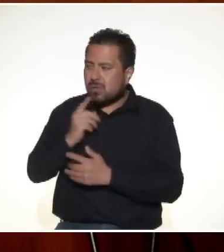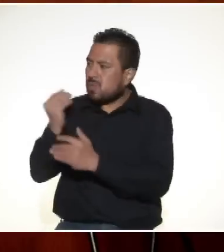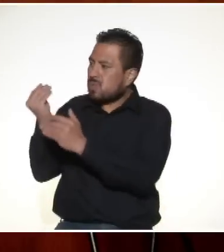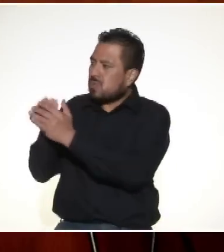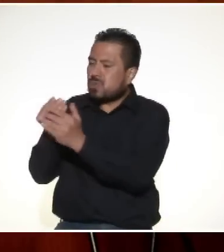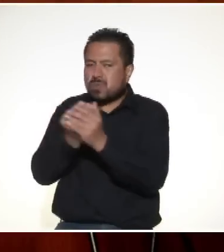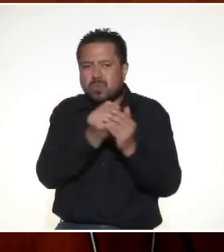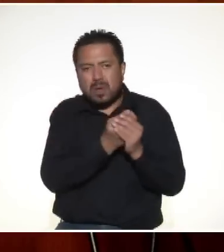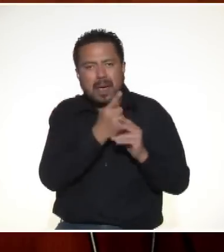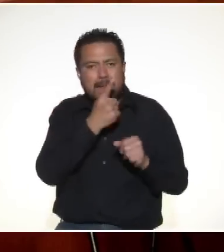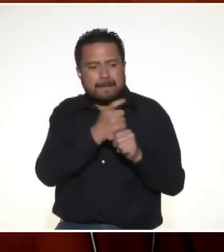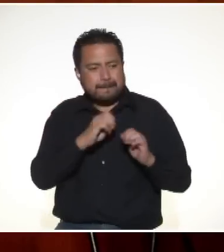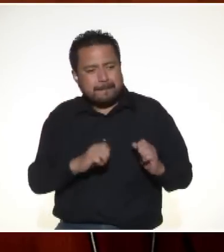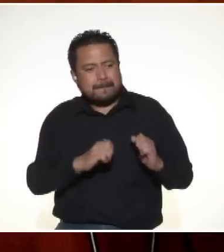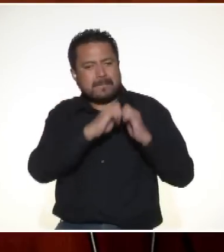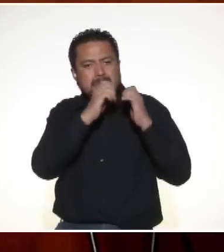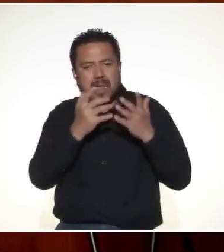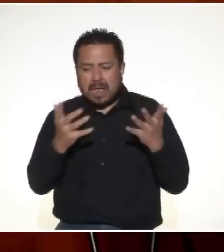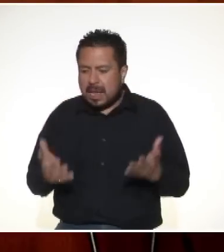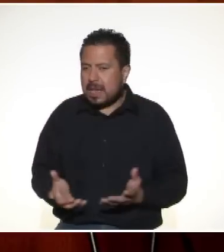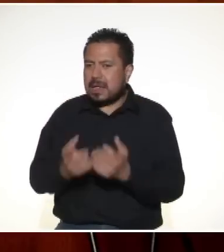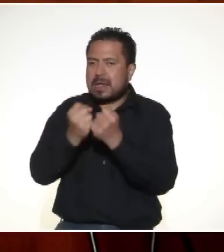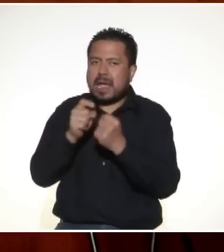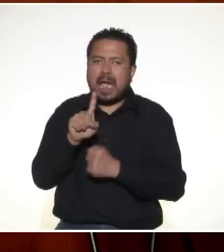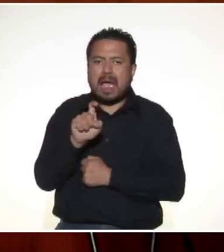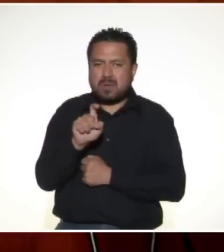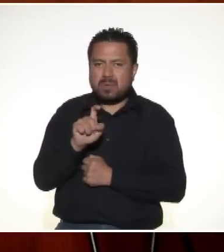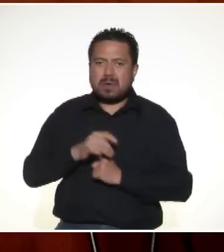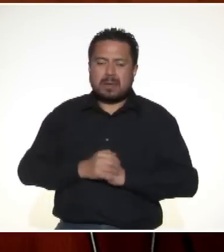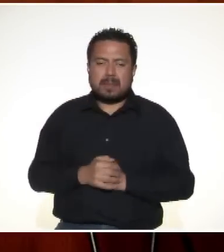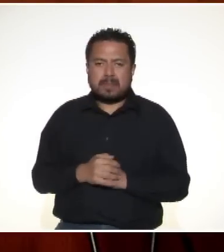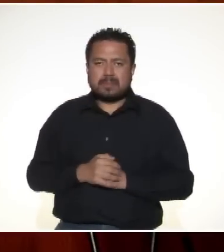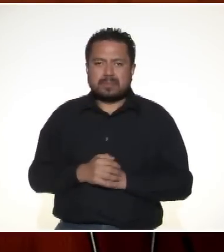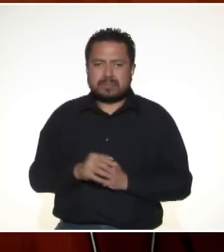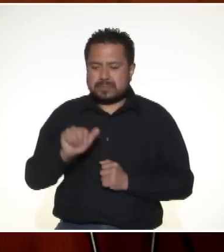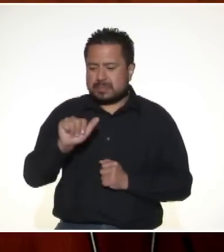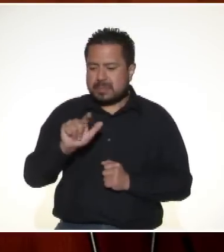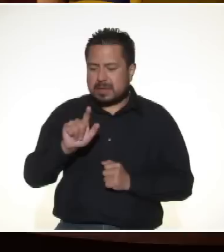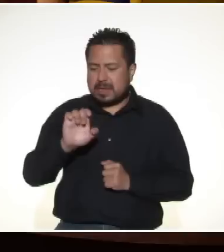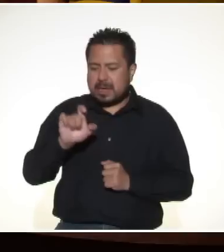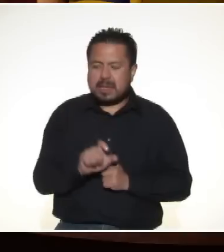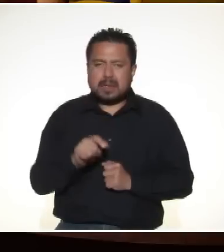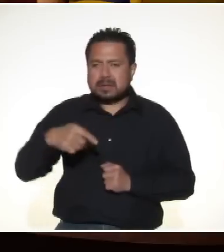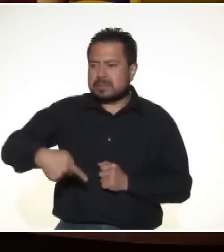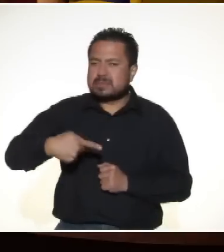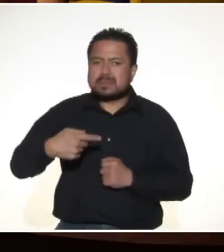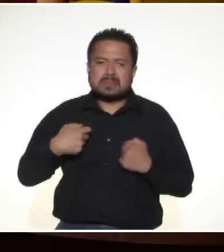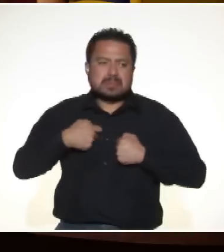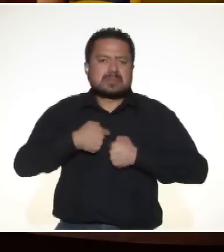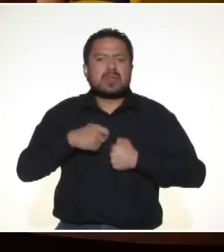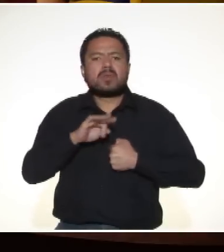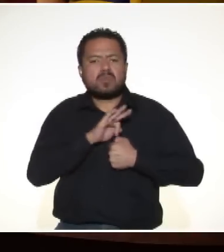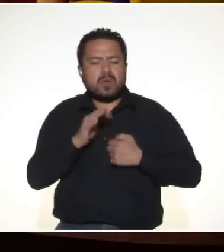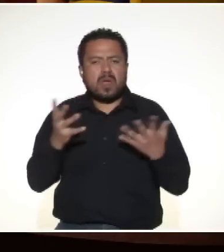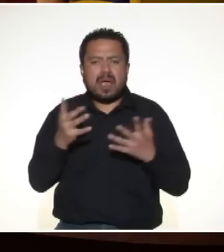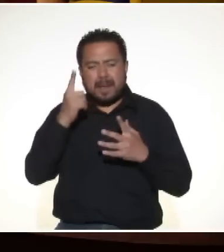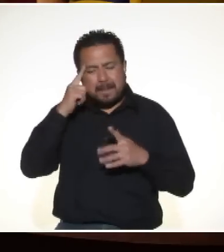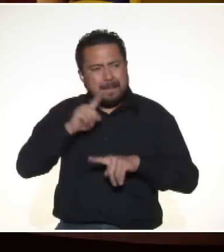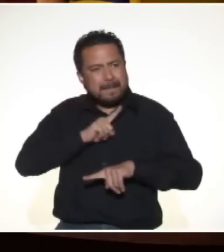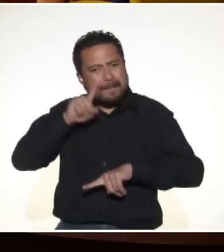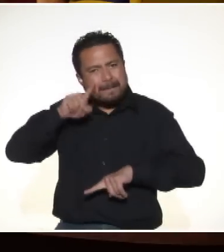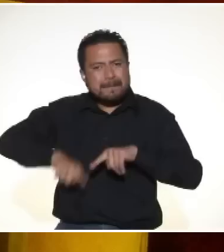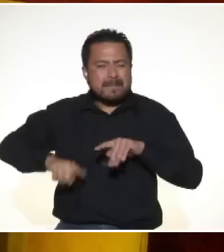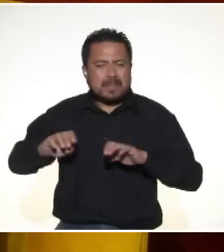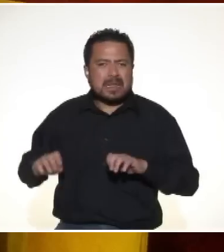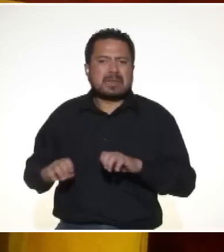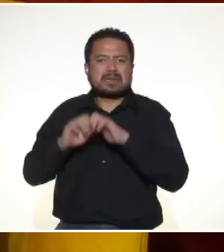en primeros auxilios y rescate acuático. Ok. Sí. Alex también nos preguntaba, aparte del chaleco, ¿qué podemos hacer para prevenir accidentes